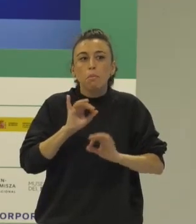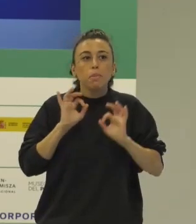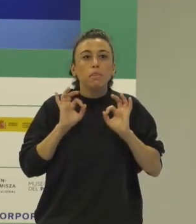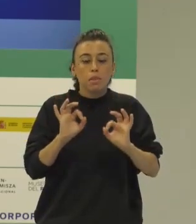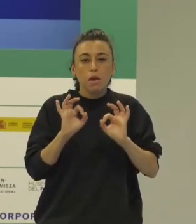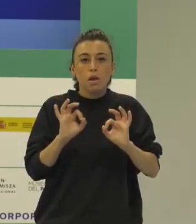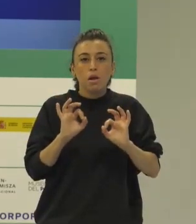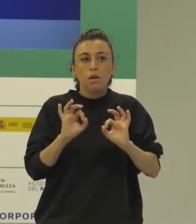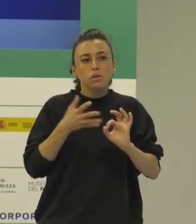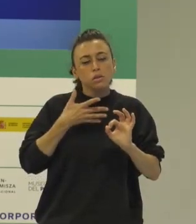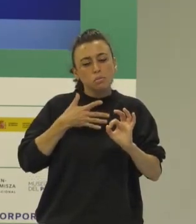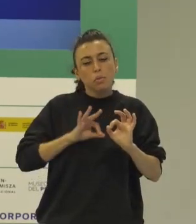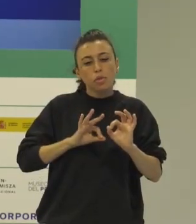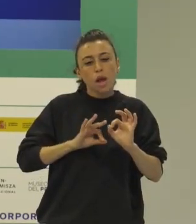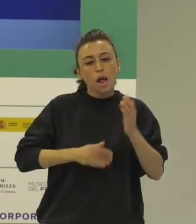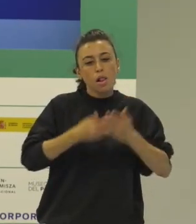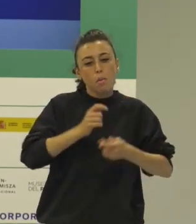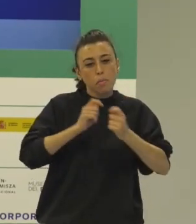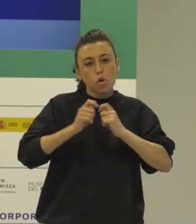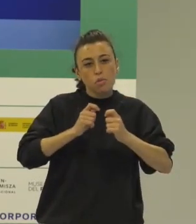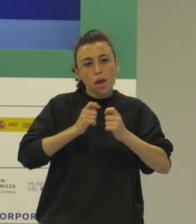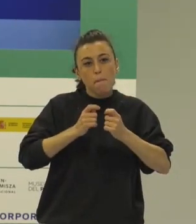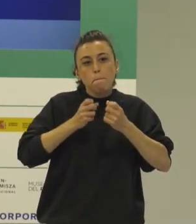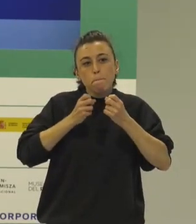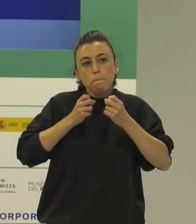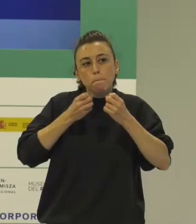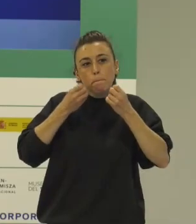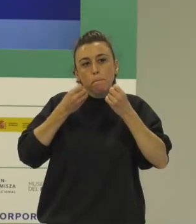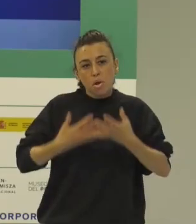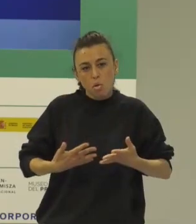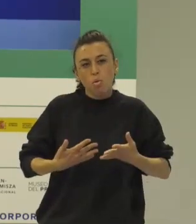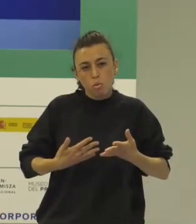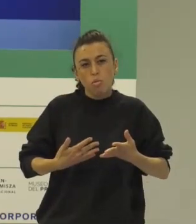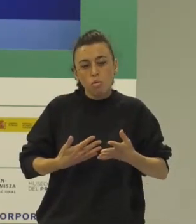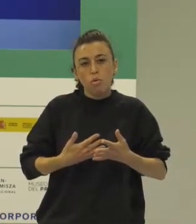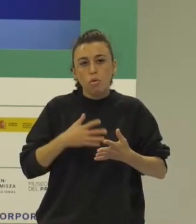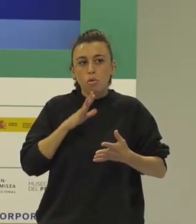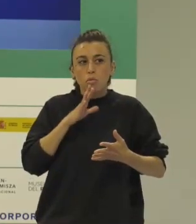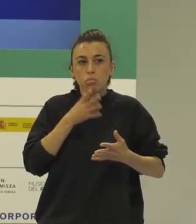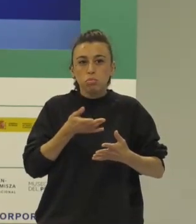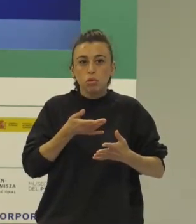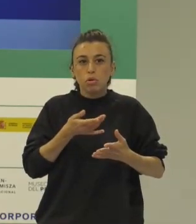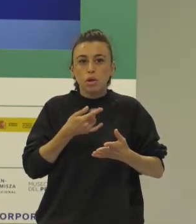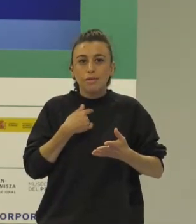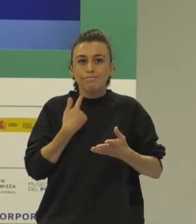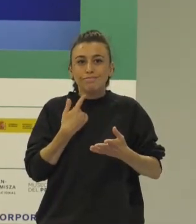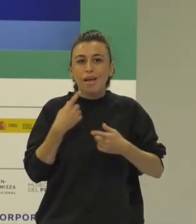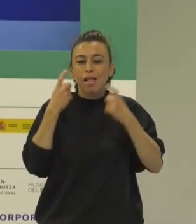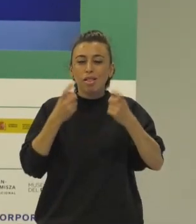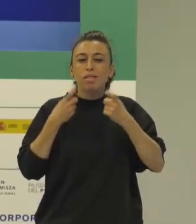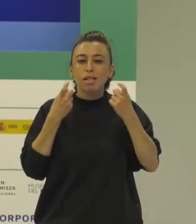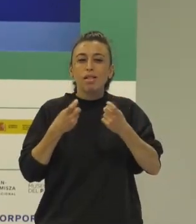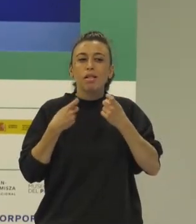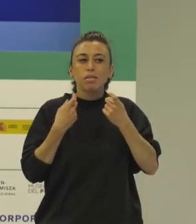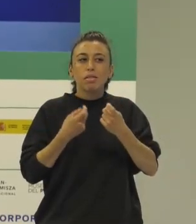se podría hacer un mejor periodismo, ¿no? Yo creo que el virus del CLI, el virus de buscar la audiencia, el virus de